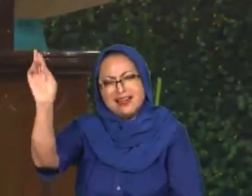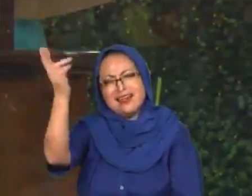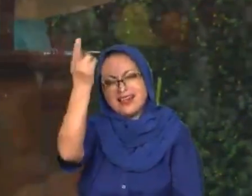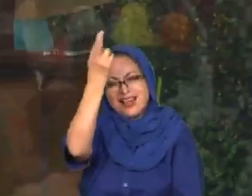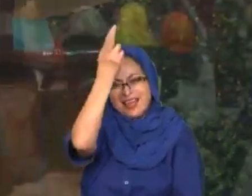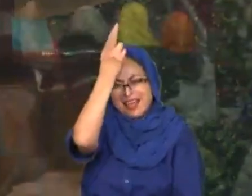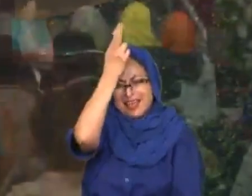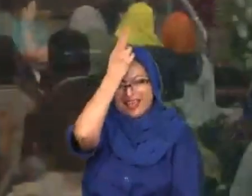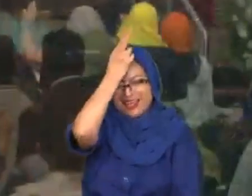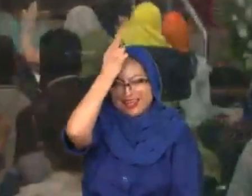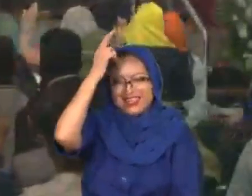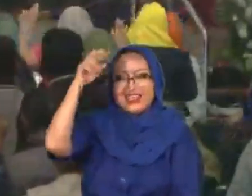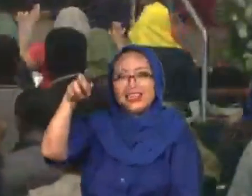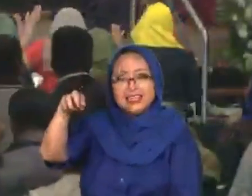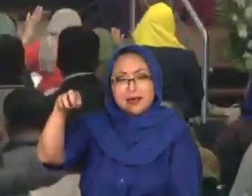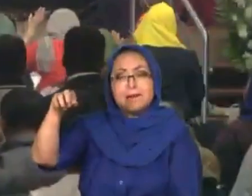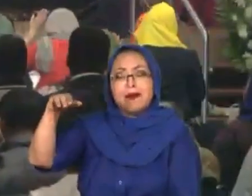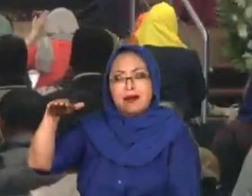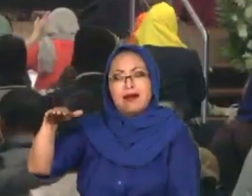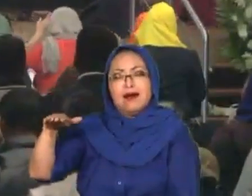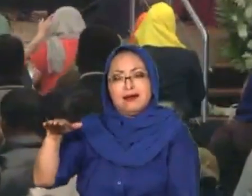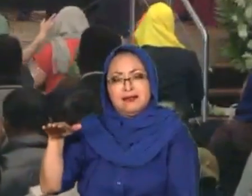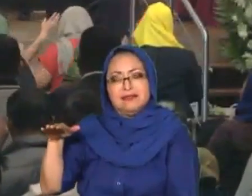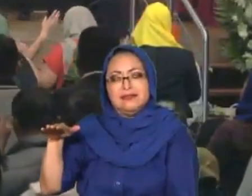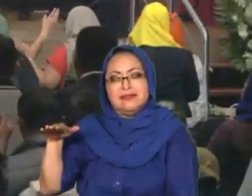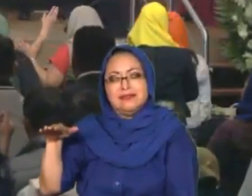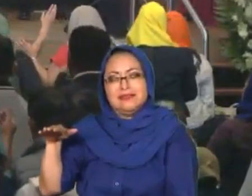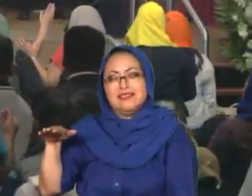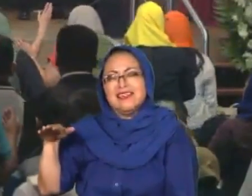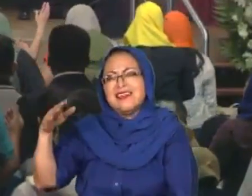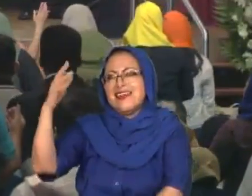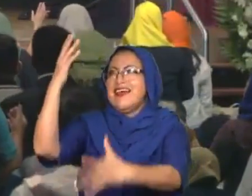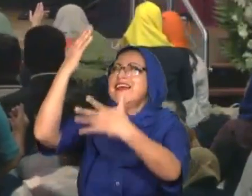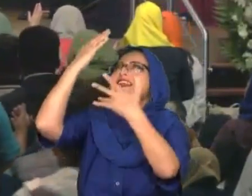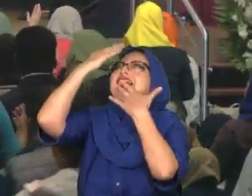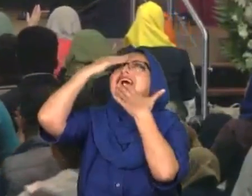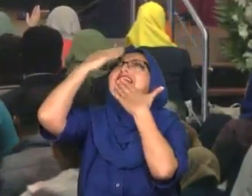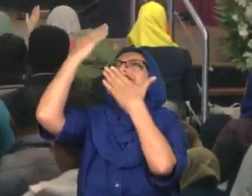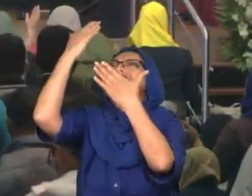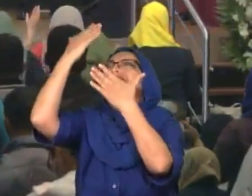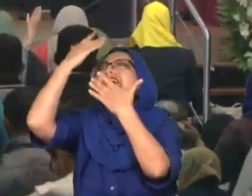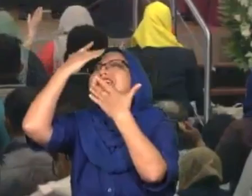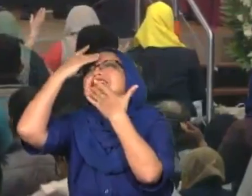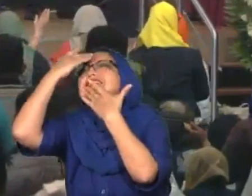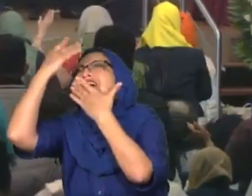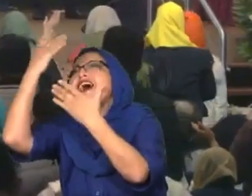y fluye, fluye nuestro interior,